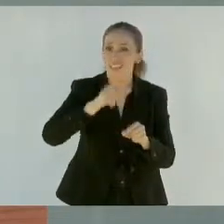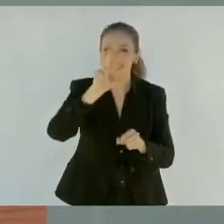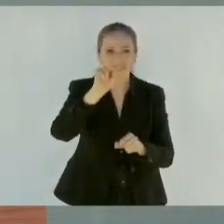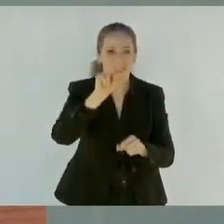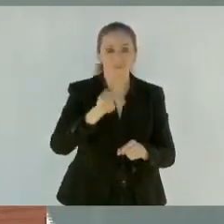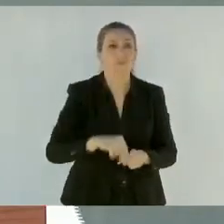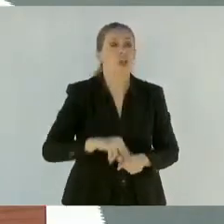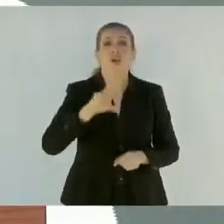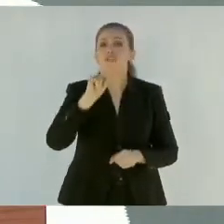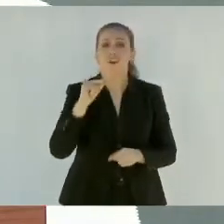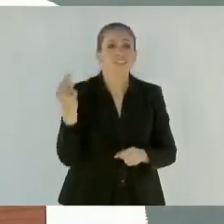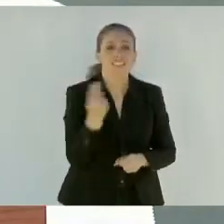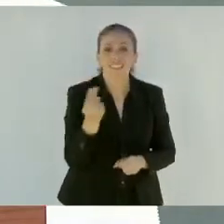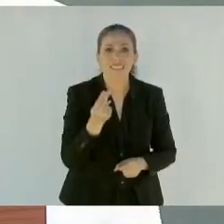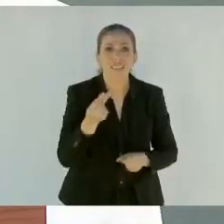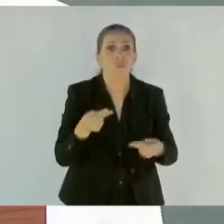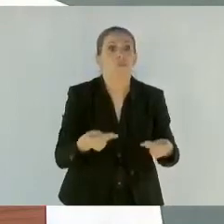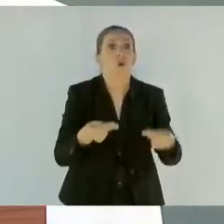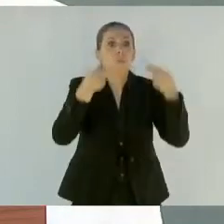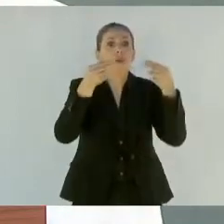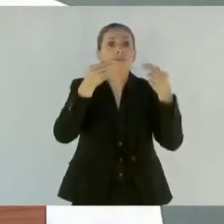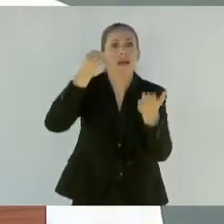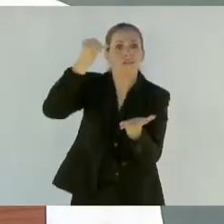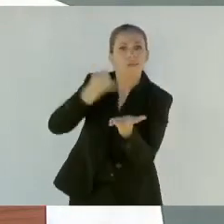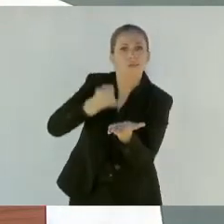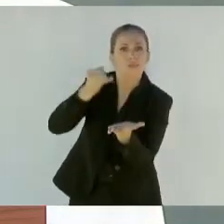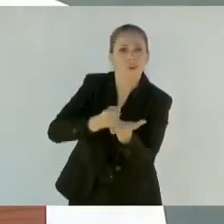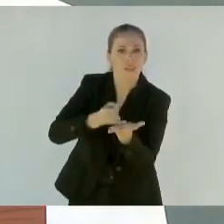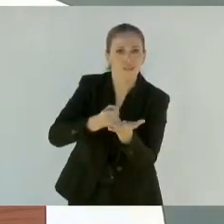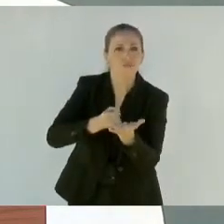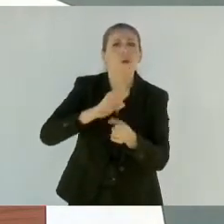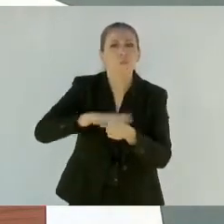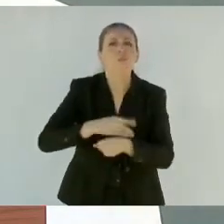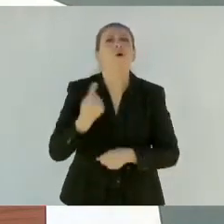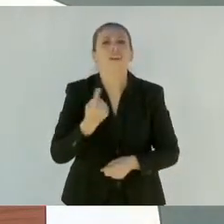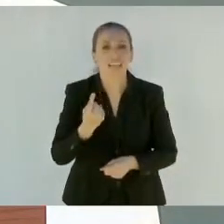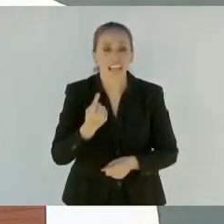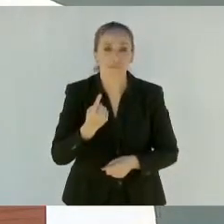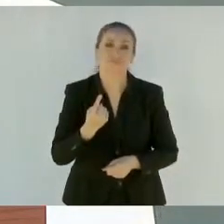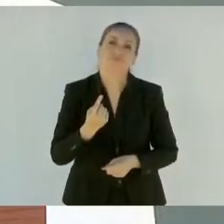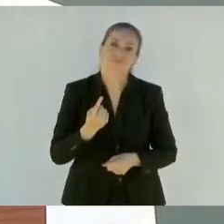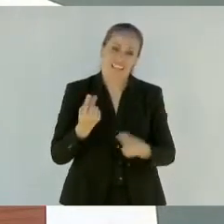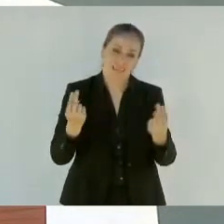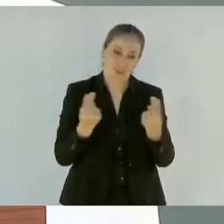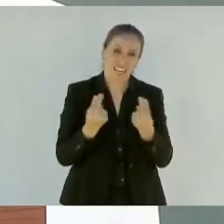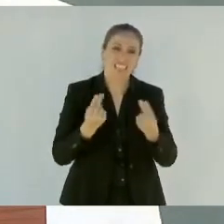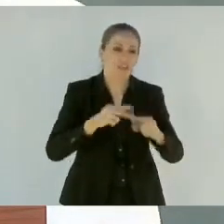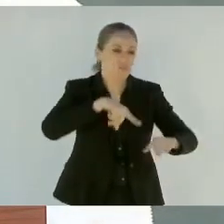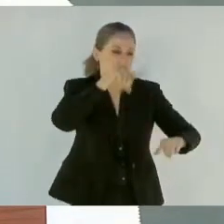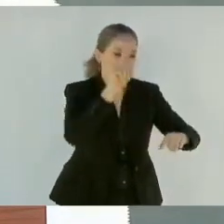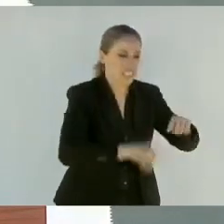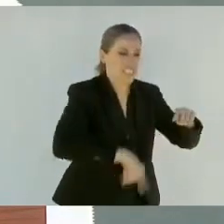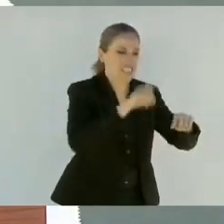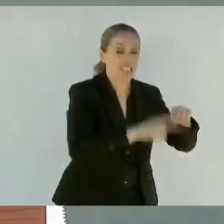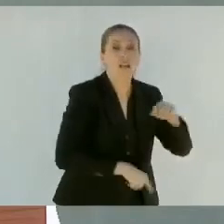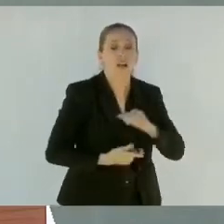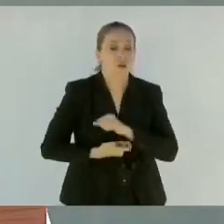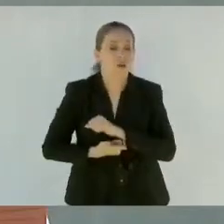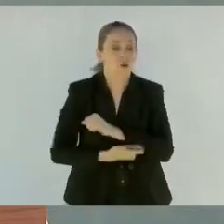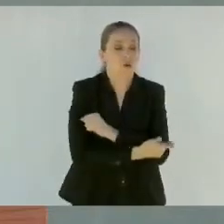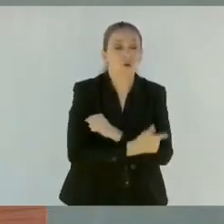Sí, se termina con la corrupción. La corrupción hay que combatirla no solo por razones de índole